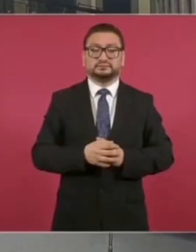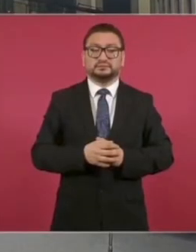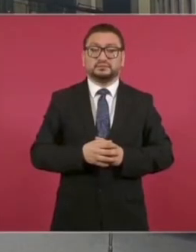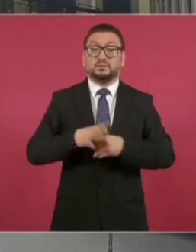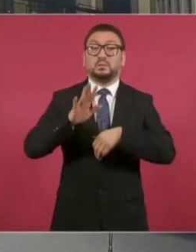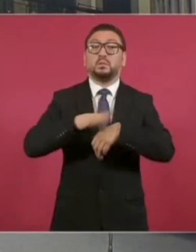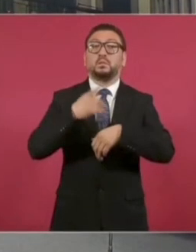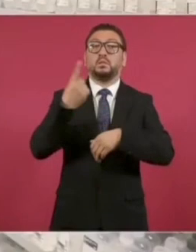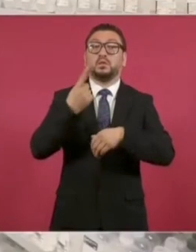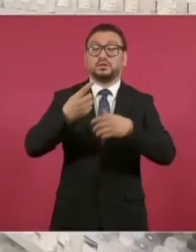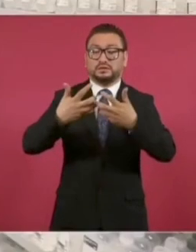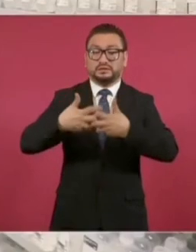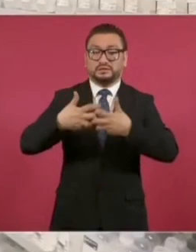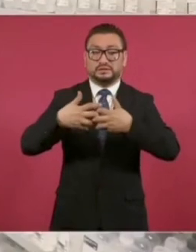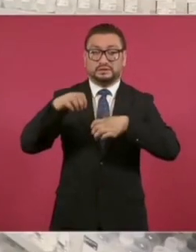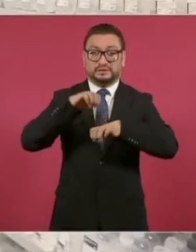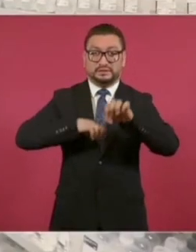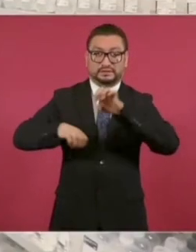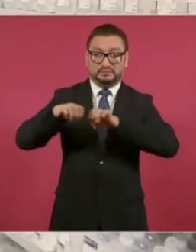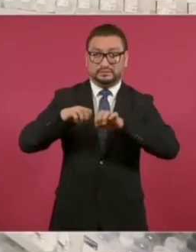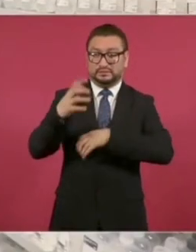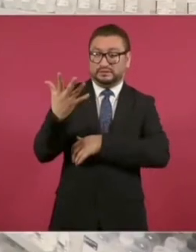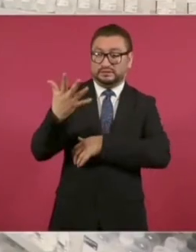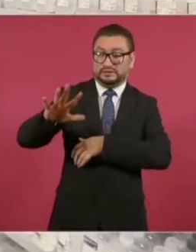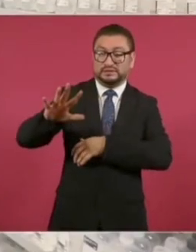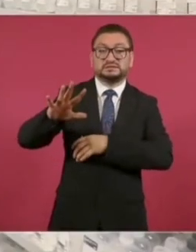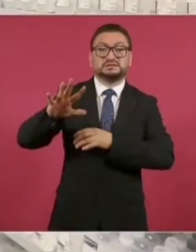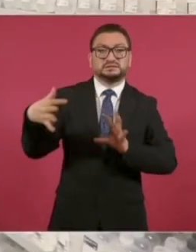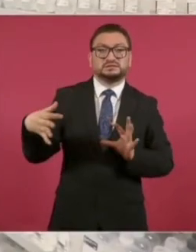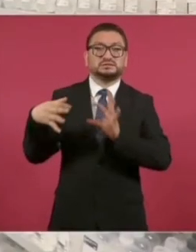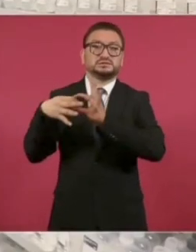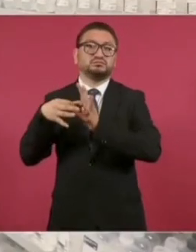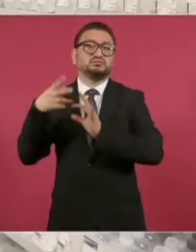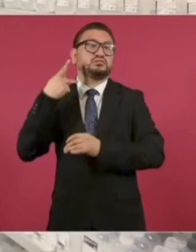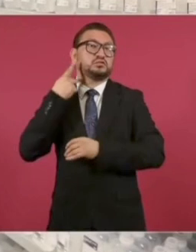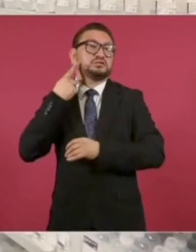porque 10 empresas vinculadas a políticos